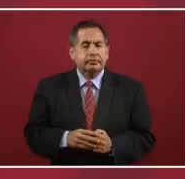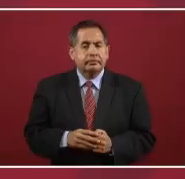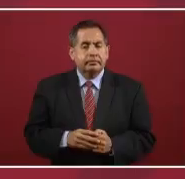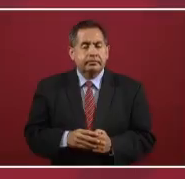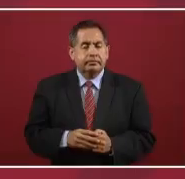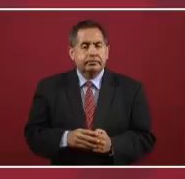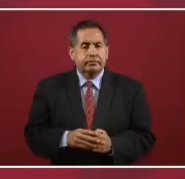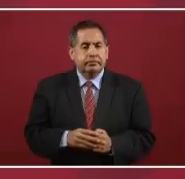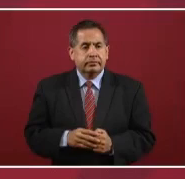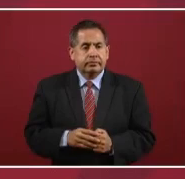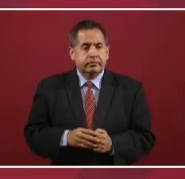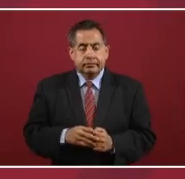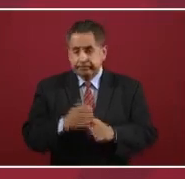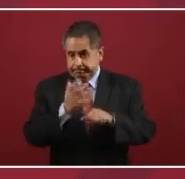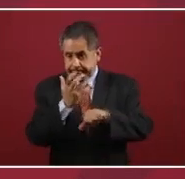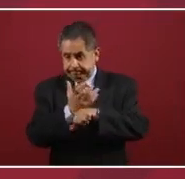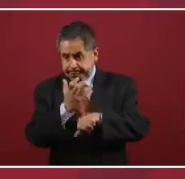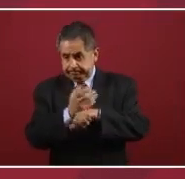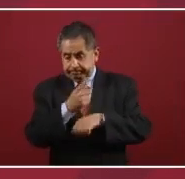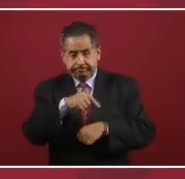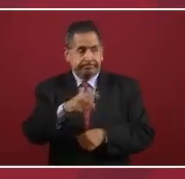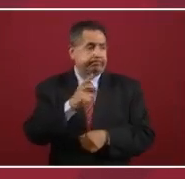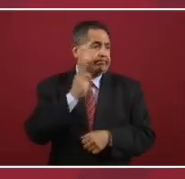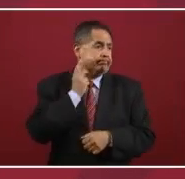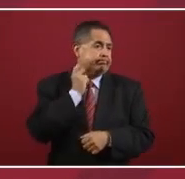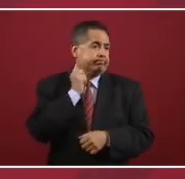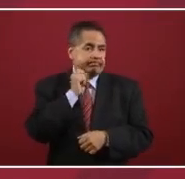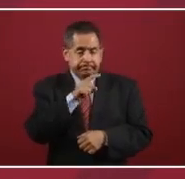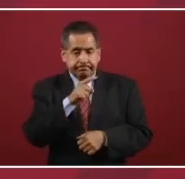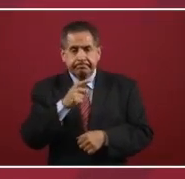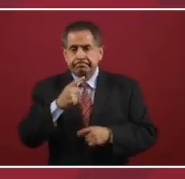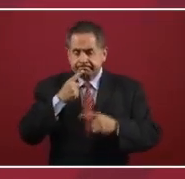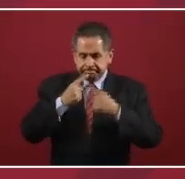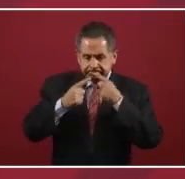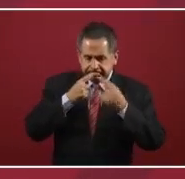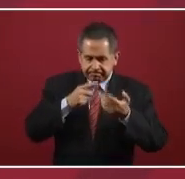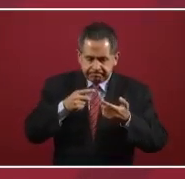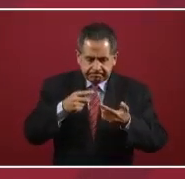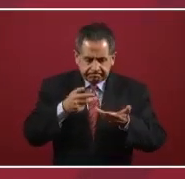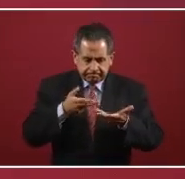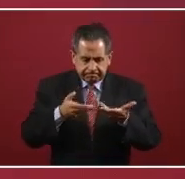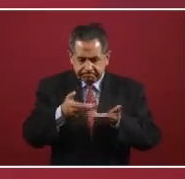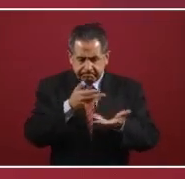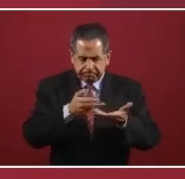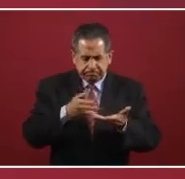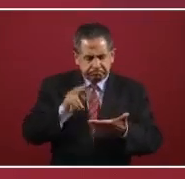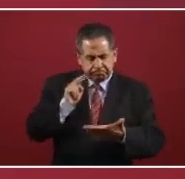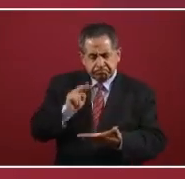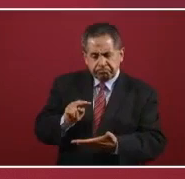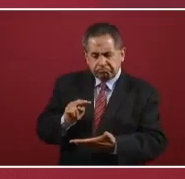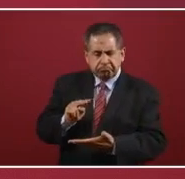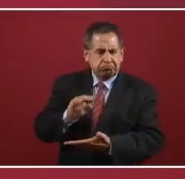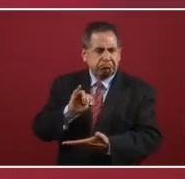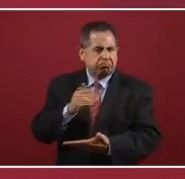dos legisladores en Estados Unidos están viendo con buenos ojos